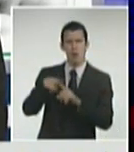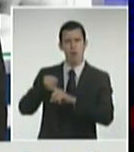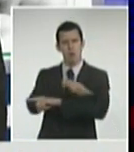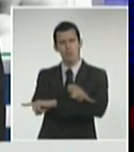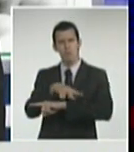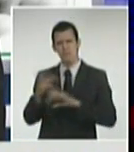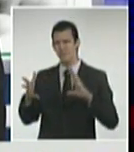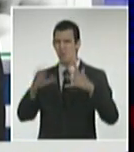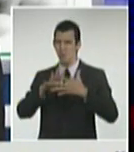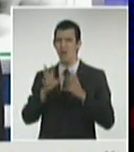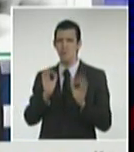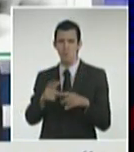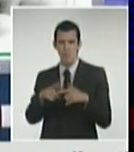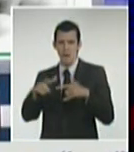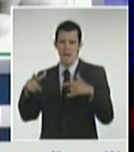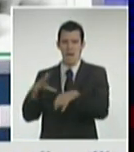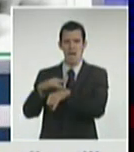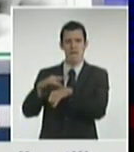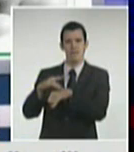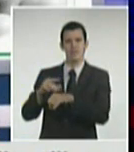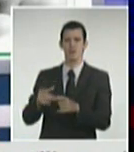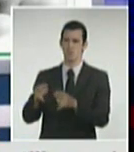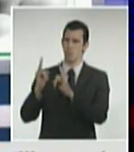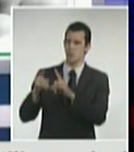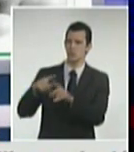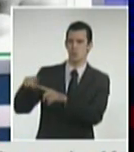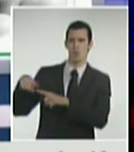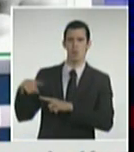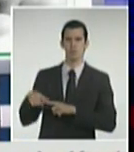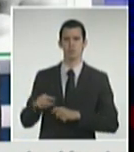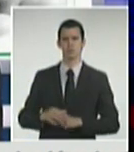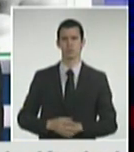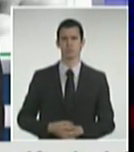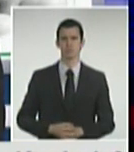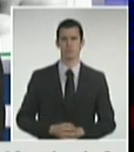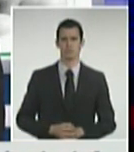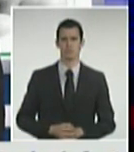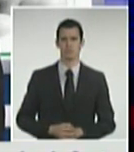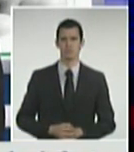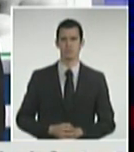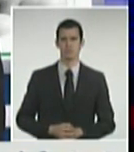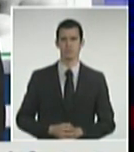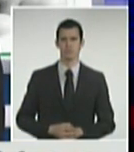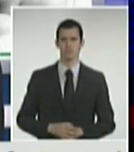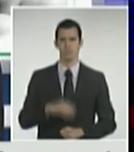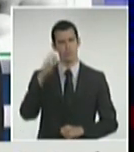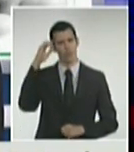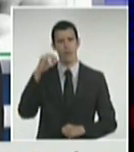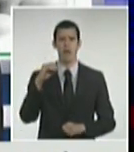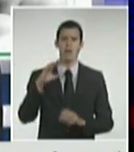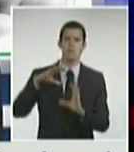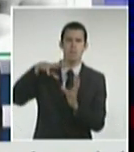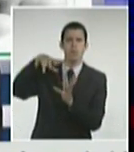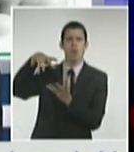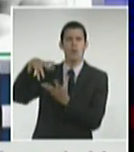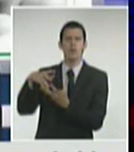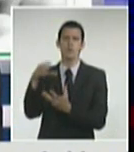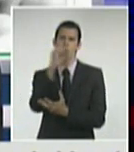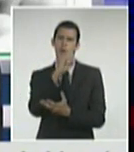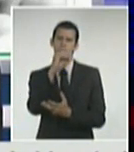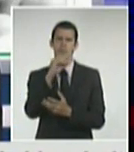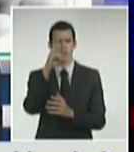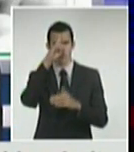en casos positivos confirmados en todo el planeta, y la Organización Mundial de la Salud sigue haciendo el